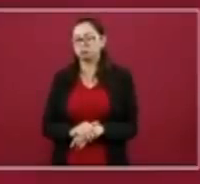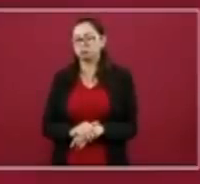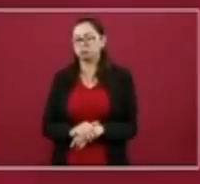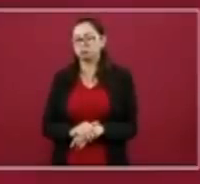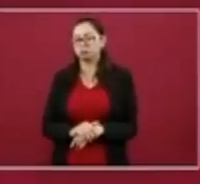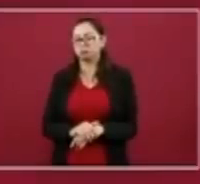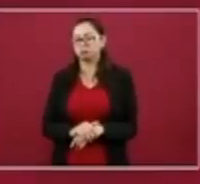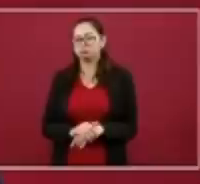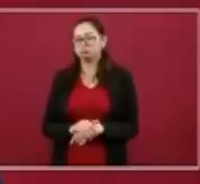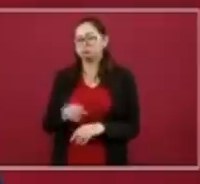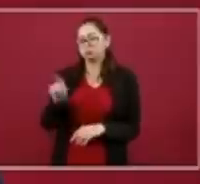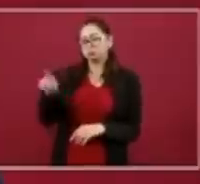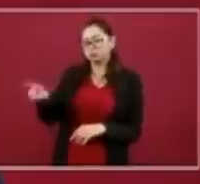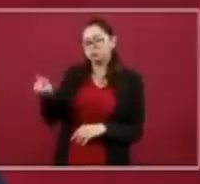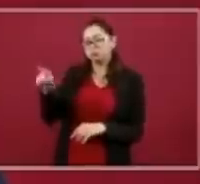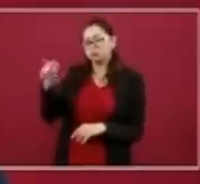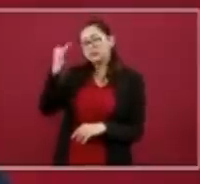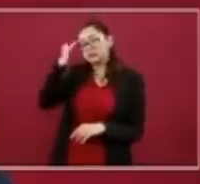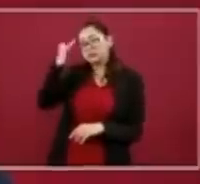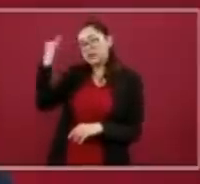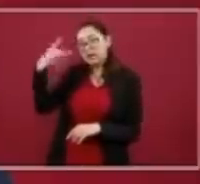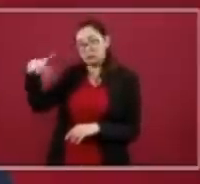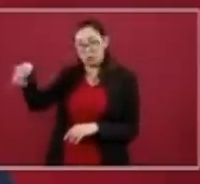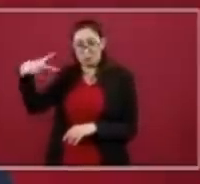que su calificación